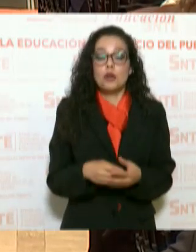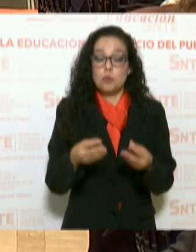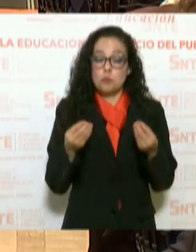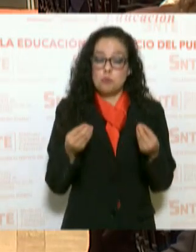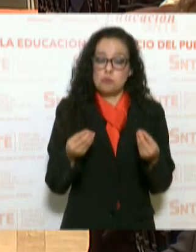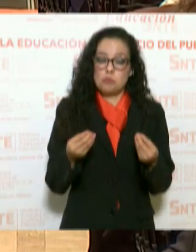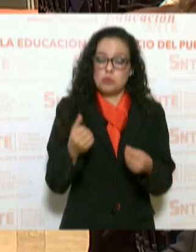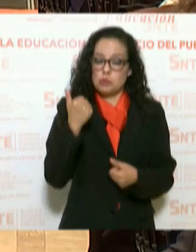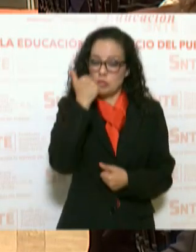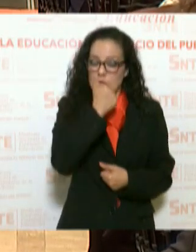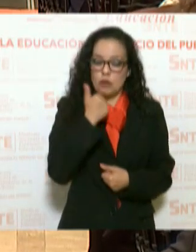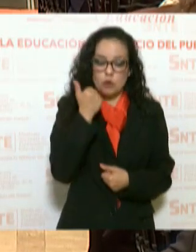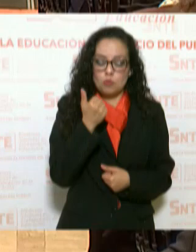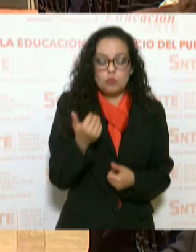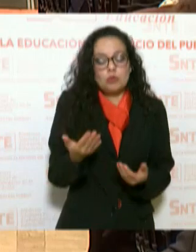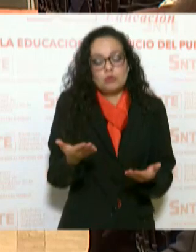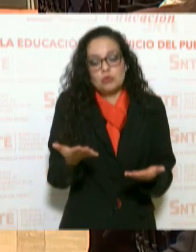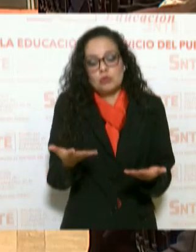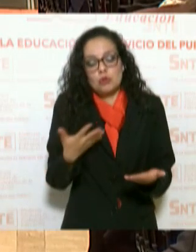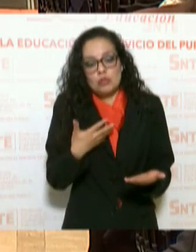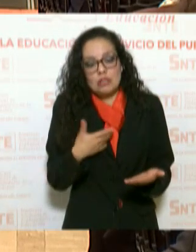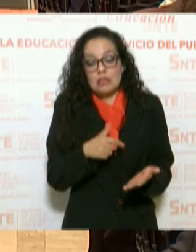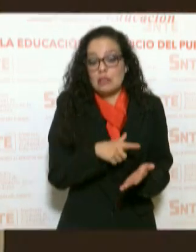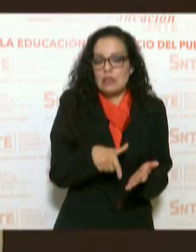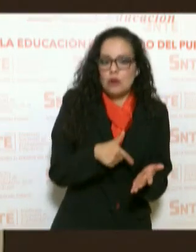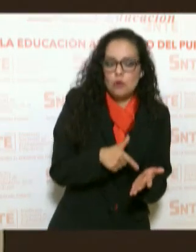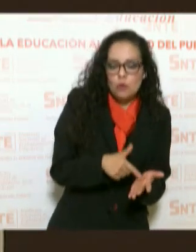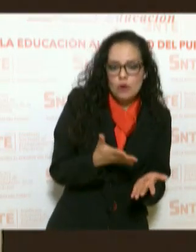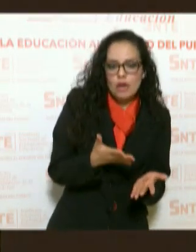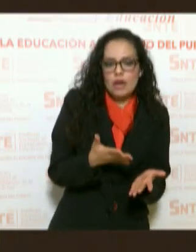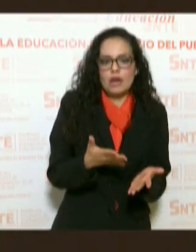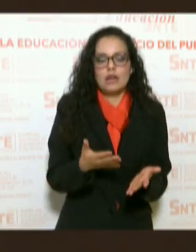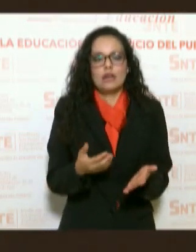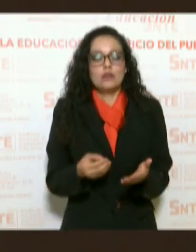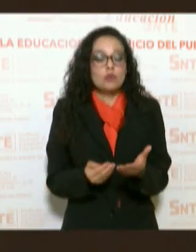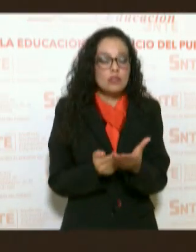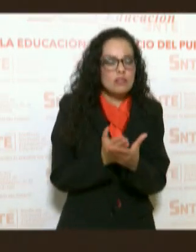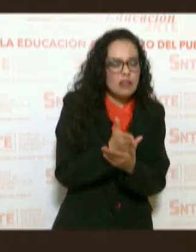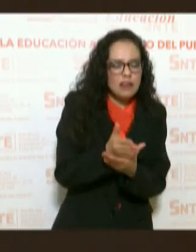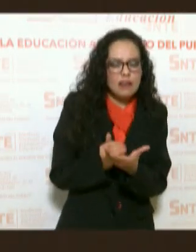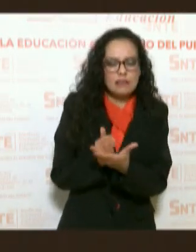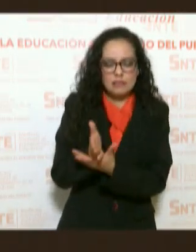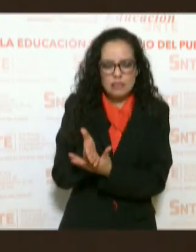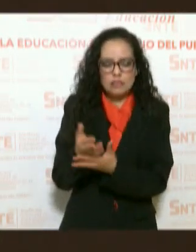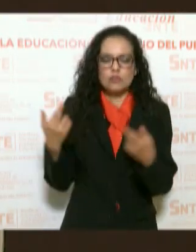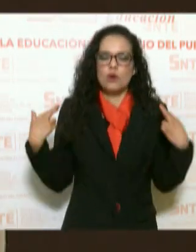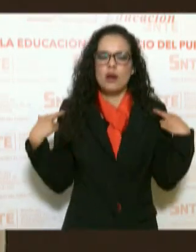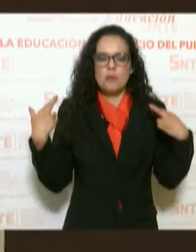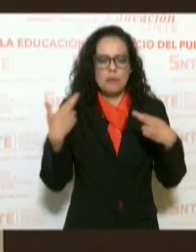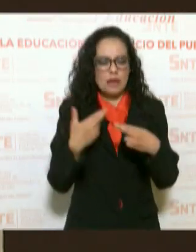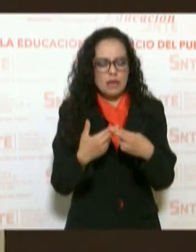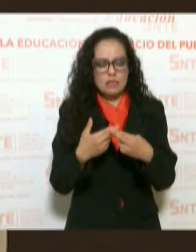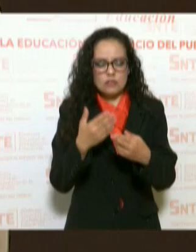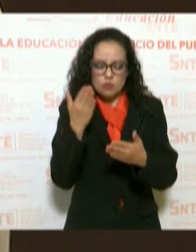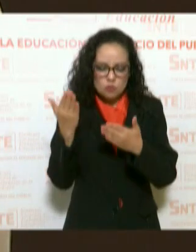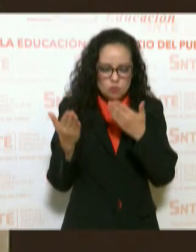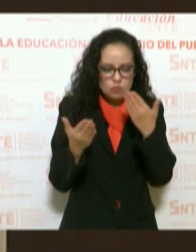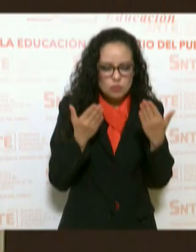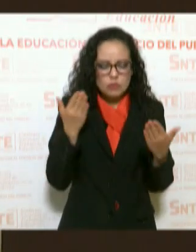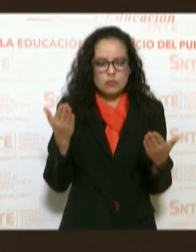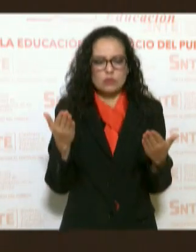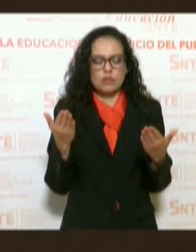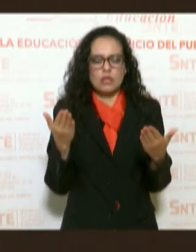ambientes adecuados, a maestros capacitados o los recursos de educación. Pero la predicción es que para